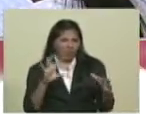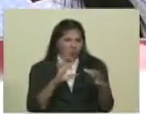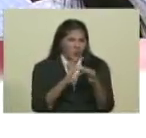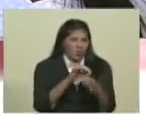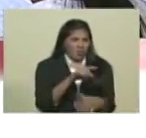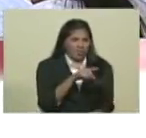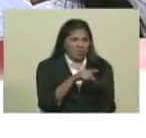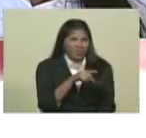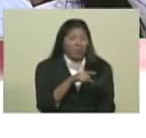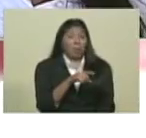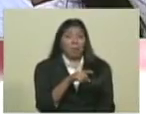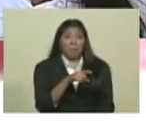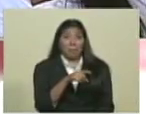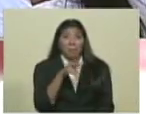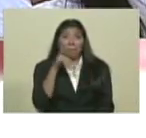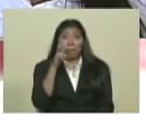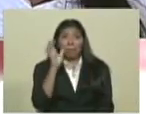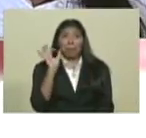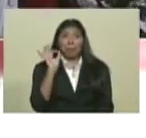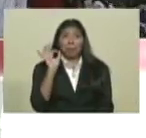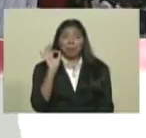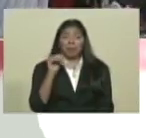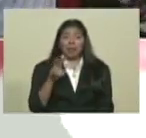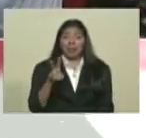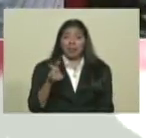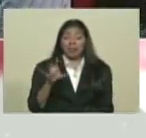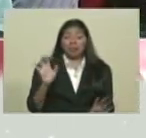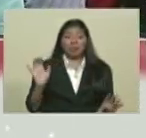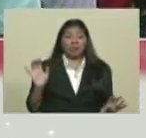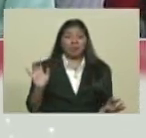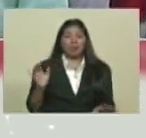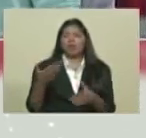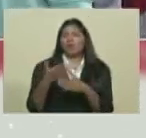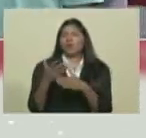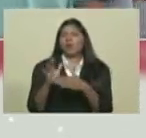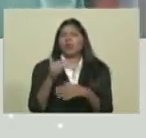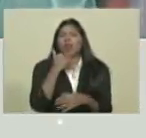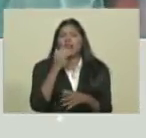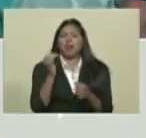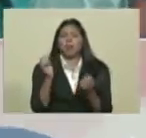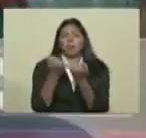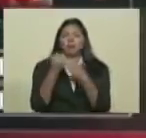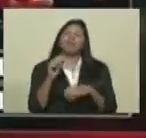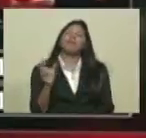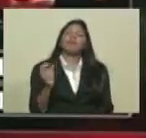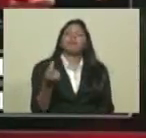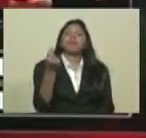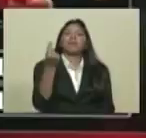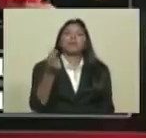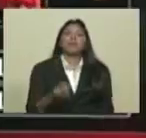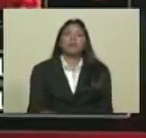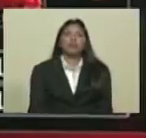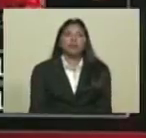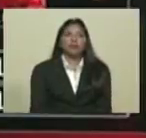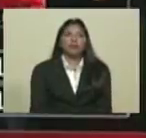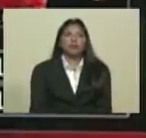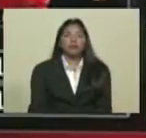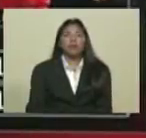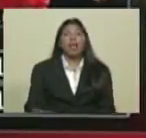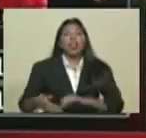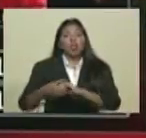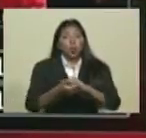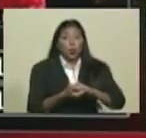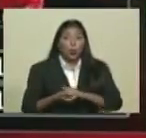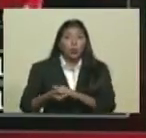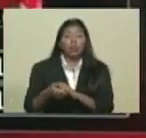permitan que la gente me escuche, pero no importa. A nosotros nadie nos silencia. Por allá tenemos imágenes en el estado Trujillo,